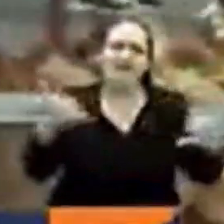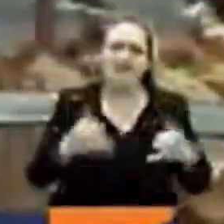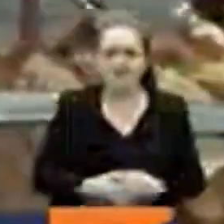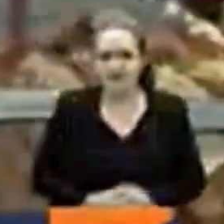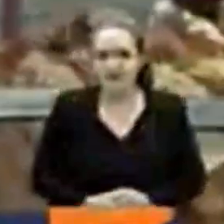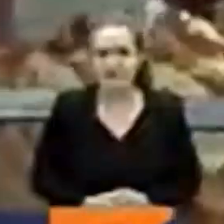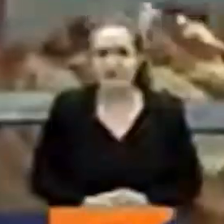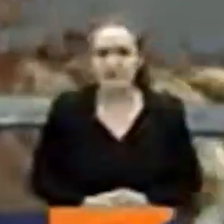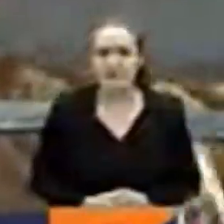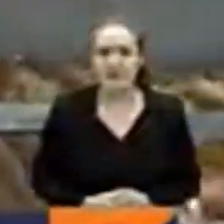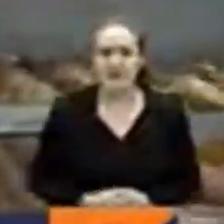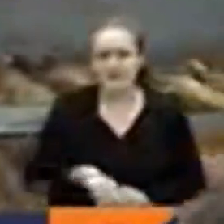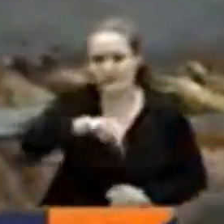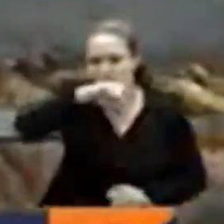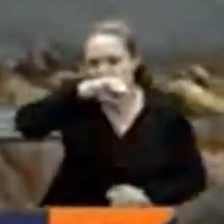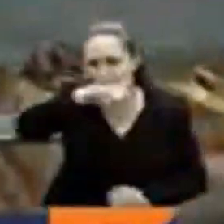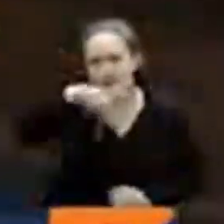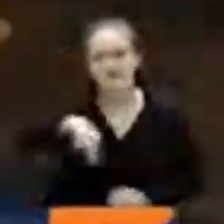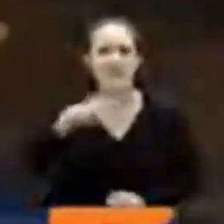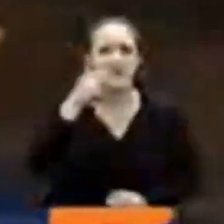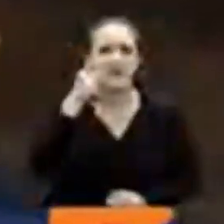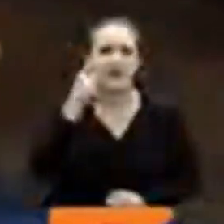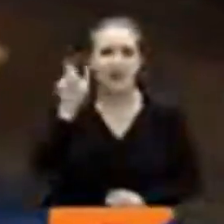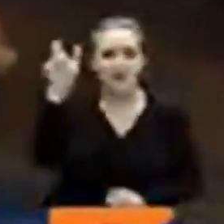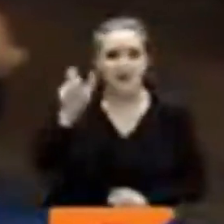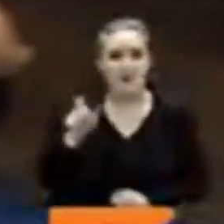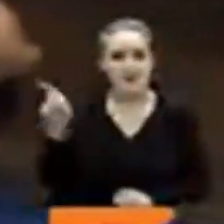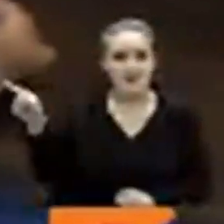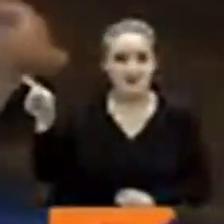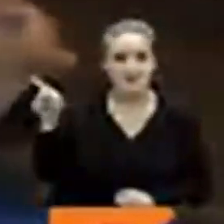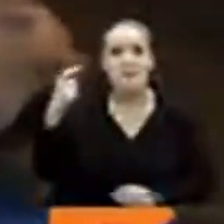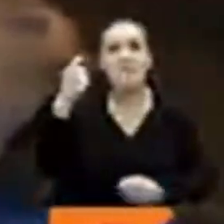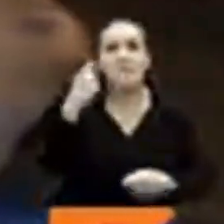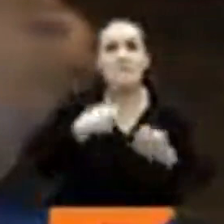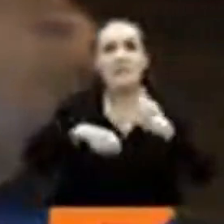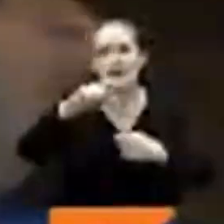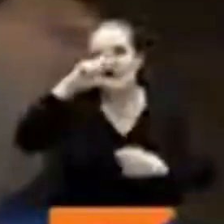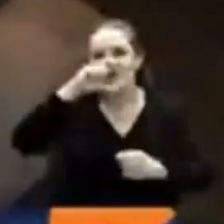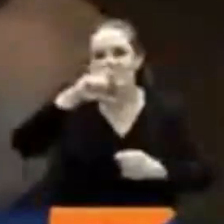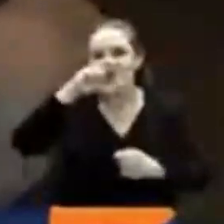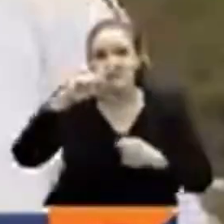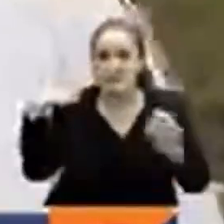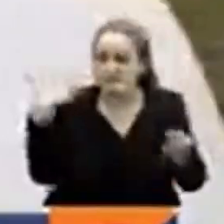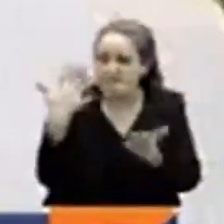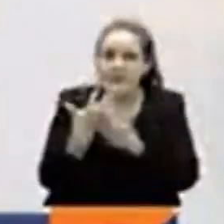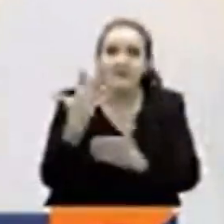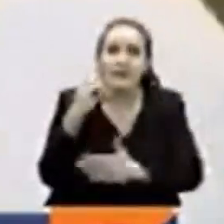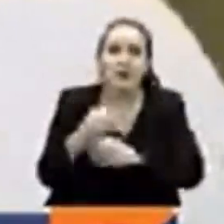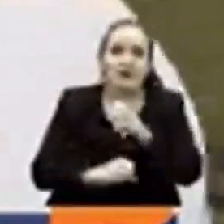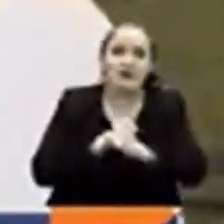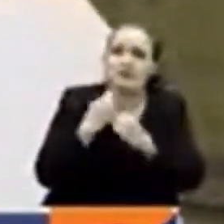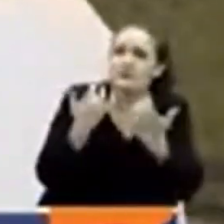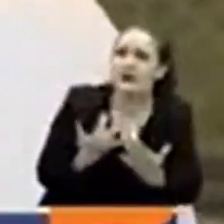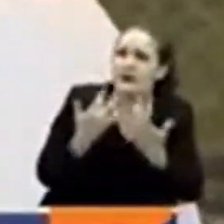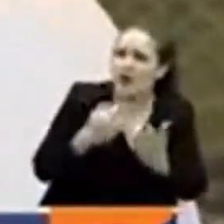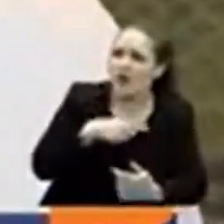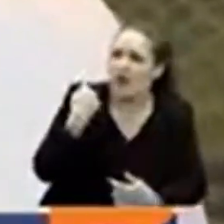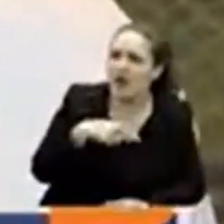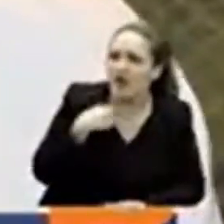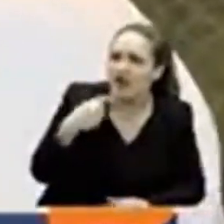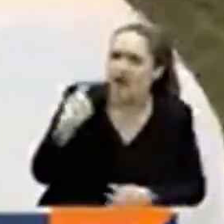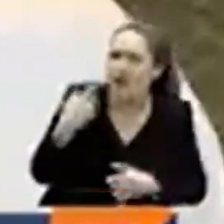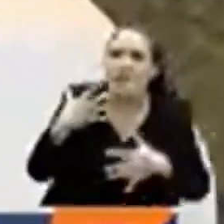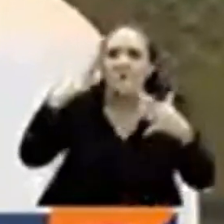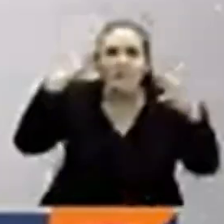Ser hincha matecaña es una tradición. Carlos Alberto es un vendedor que llevaba medio siglo esperando este momento. Crónica